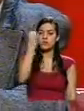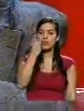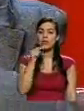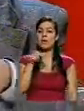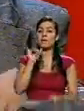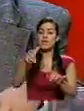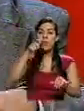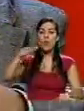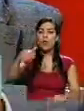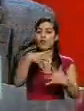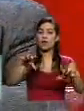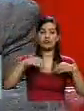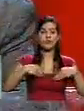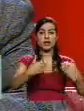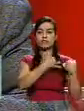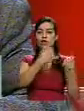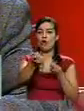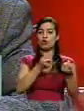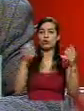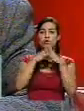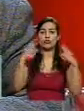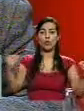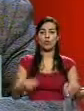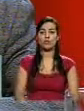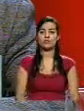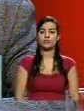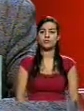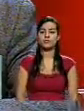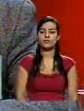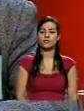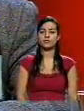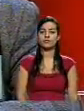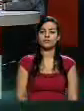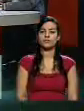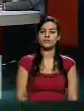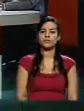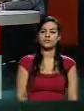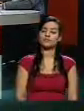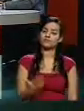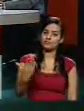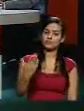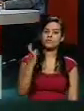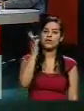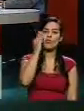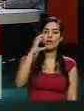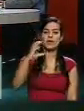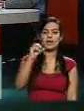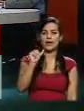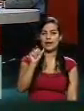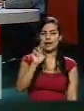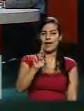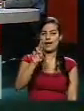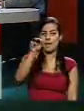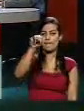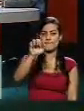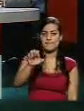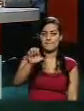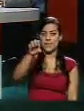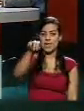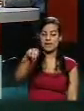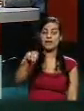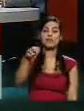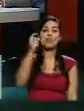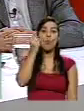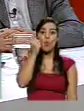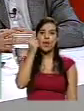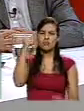el pueblo el que protagoniza estas acciones. Carmen Borges, que forma parte de la, sí, Comisión Bicentenaria,